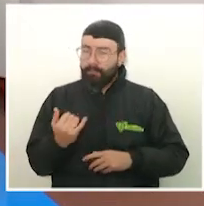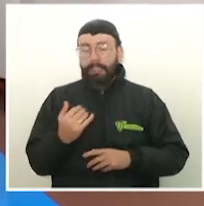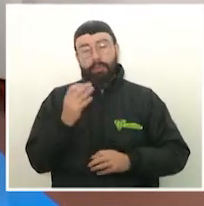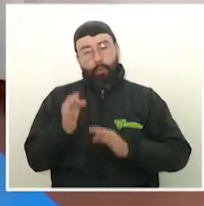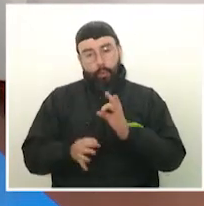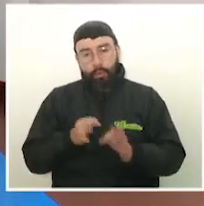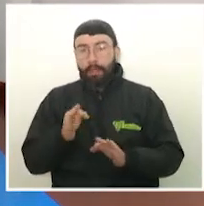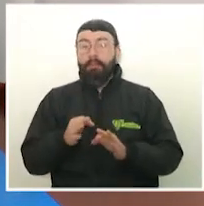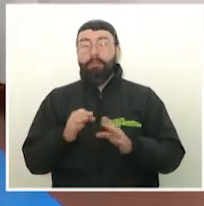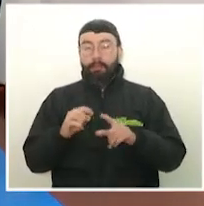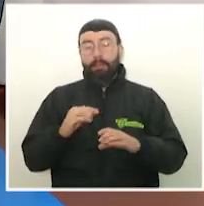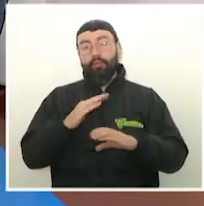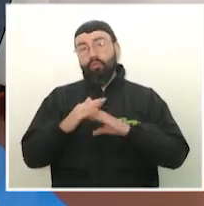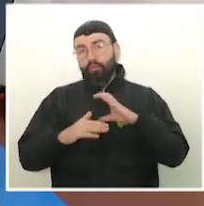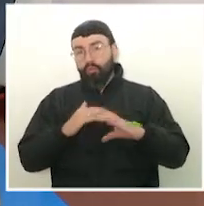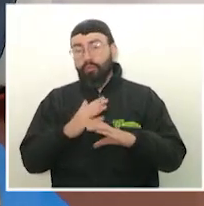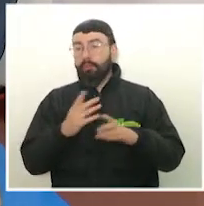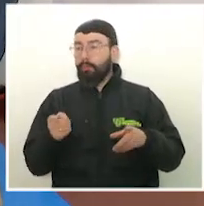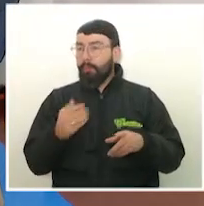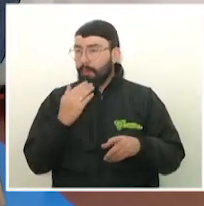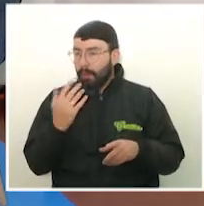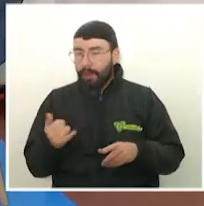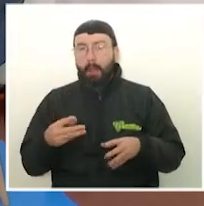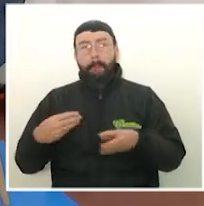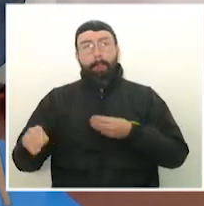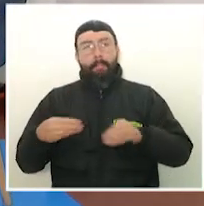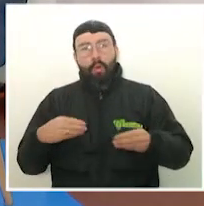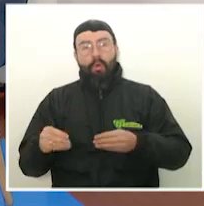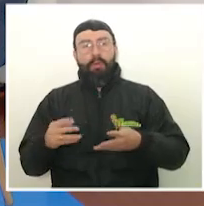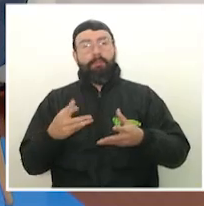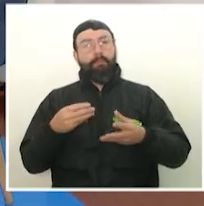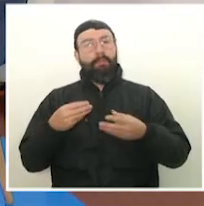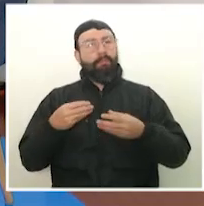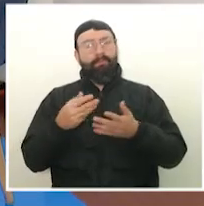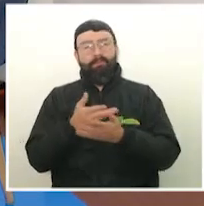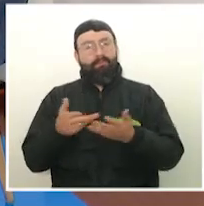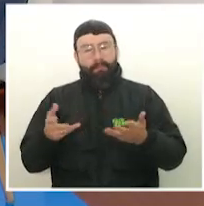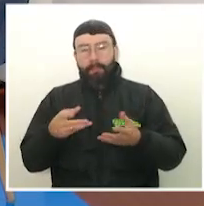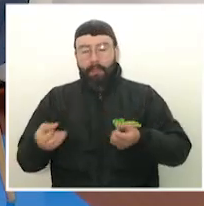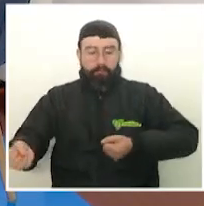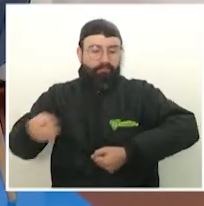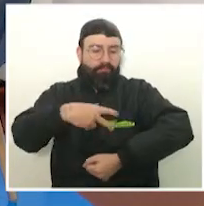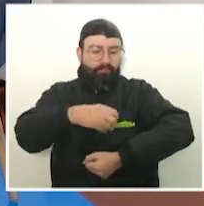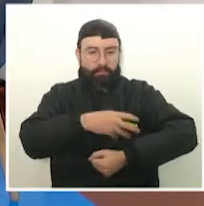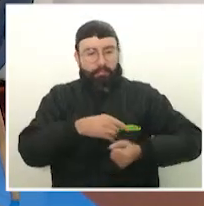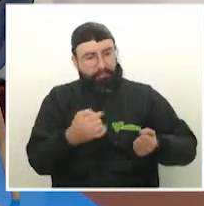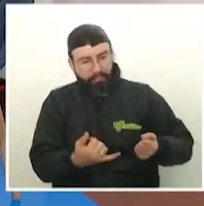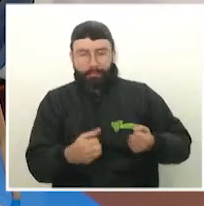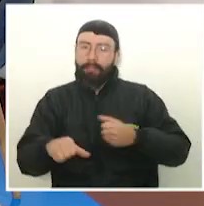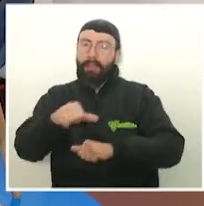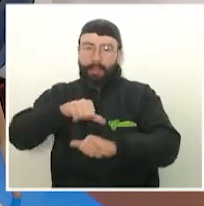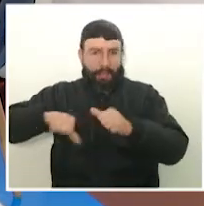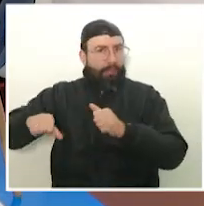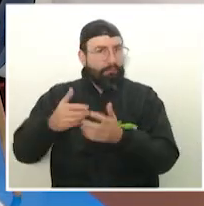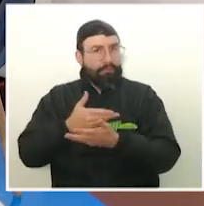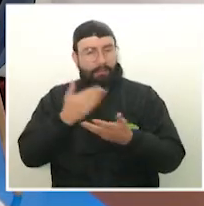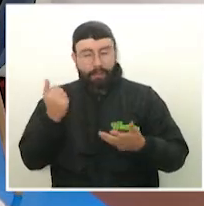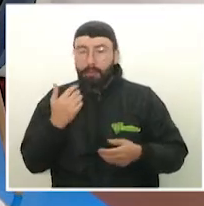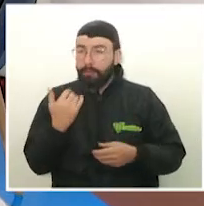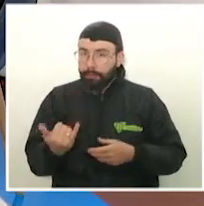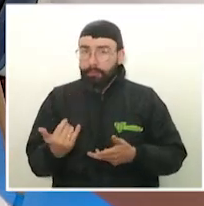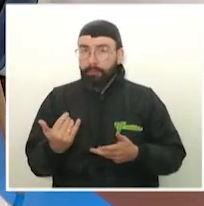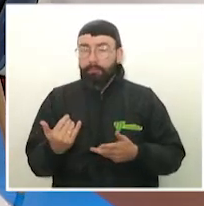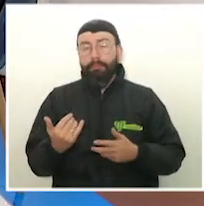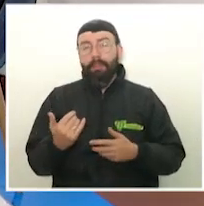través del uso de las bolsas, de envases reciclables, para que todas las personas tengamos conciencia de esto, padre. Como tú lo estás diciendo, nos